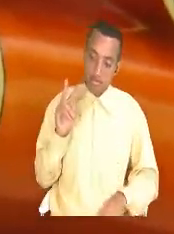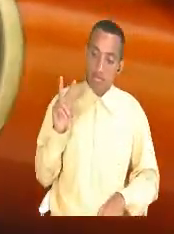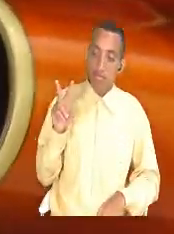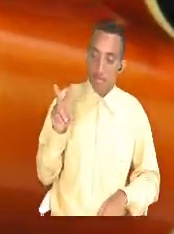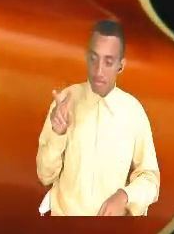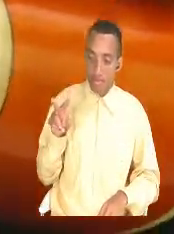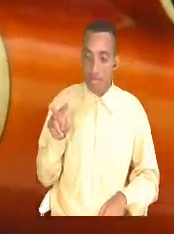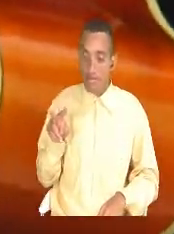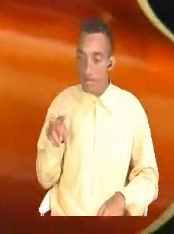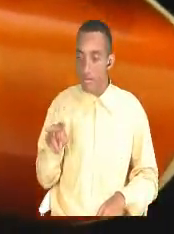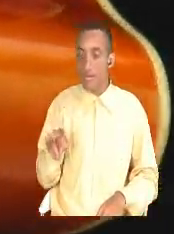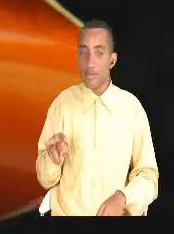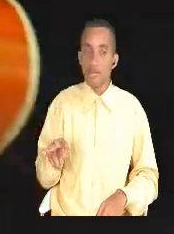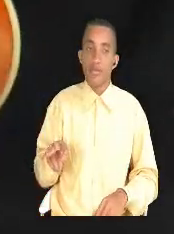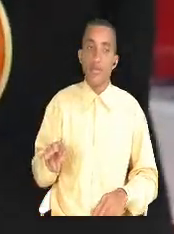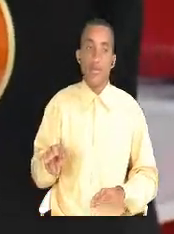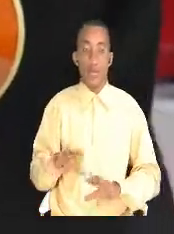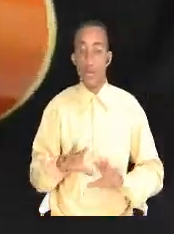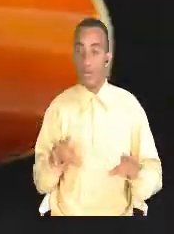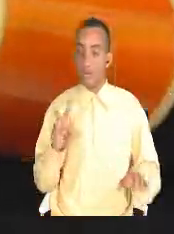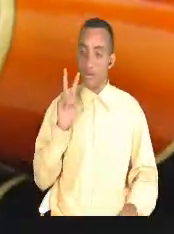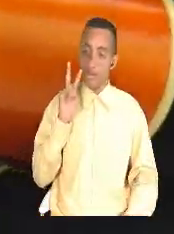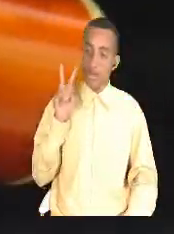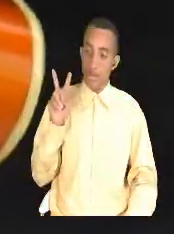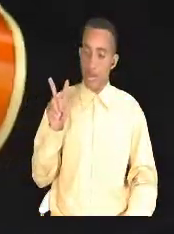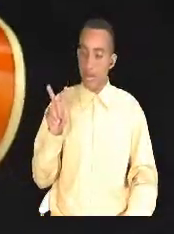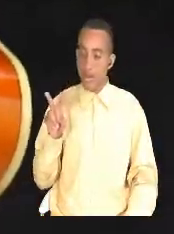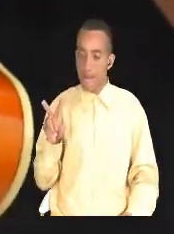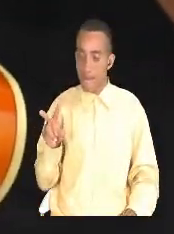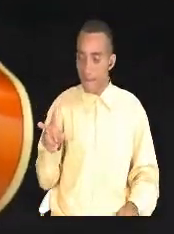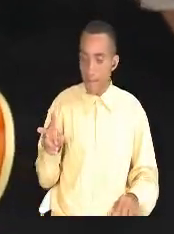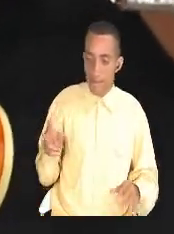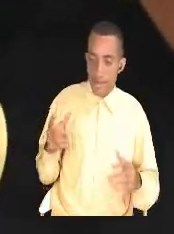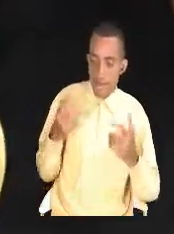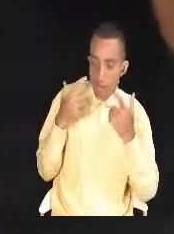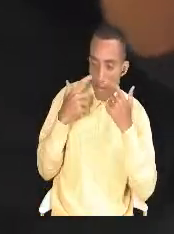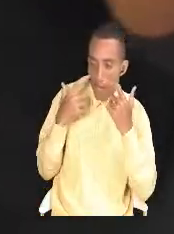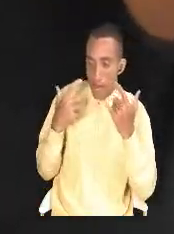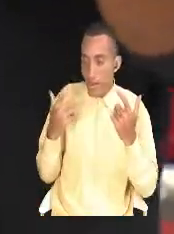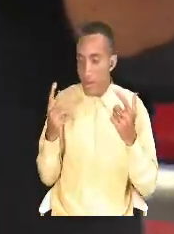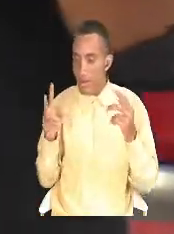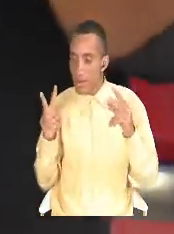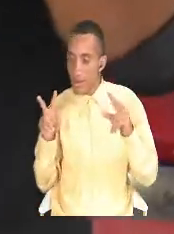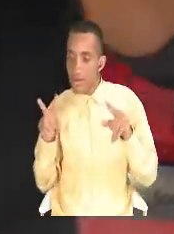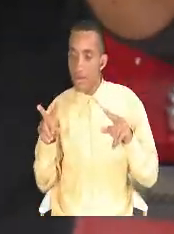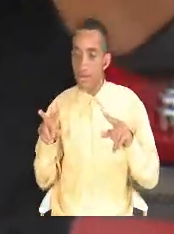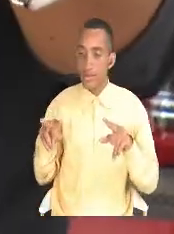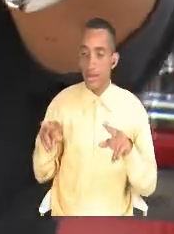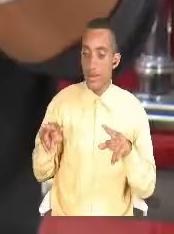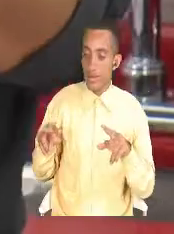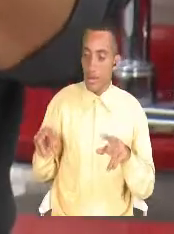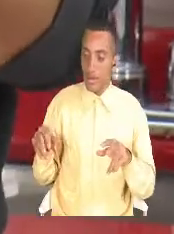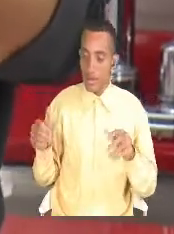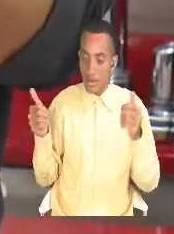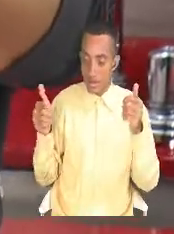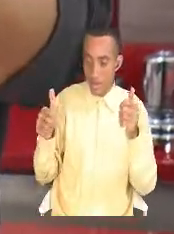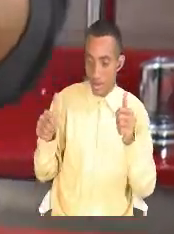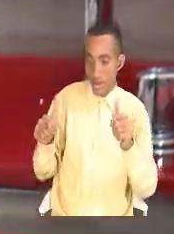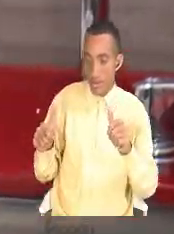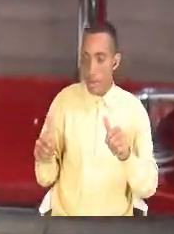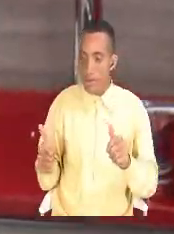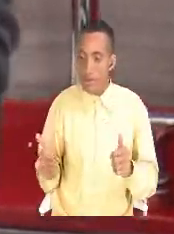ve, se le ve, yo no sé qué, no sé qué, no sé qué tiene Maite,